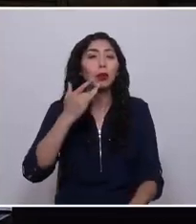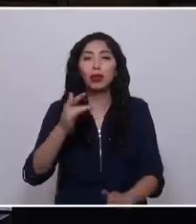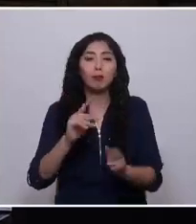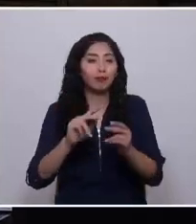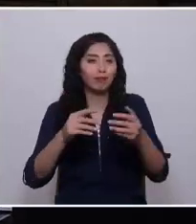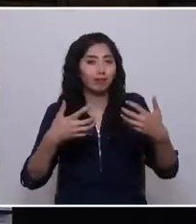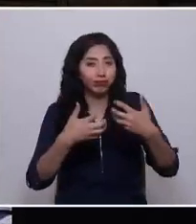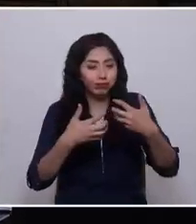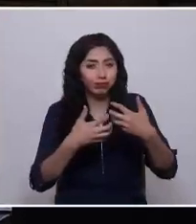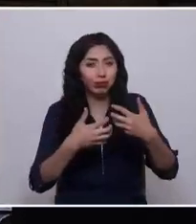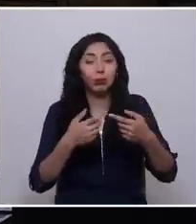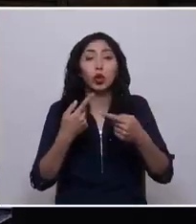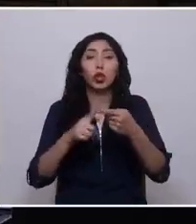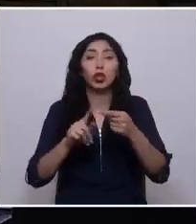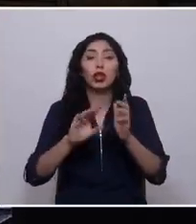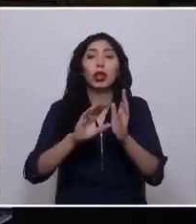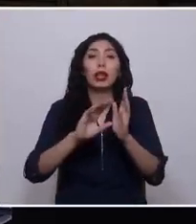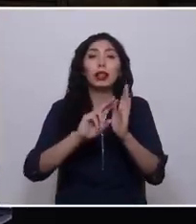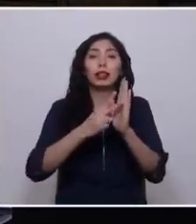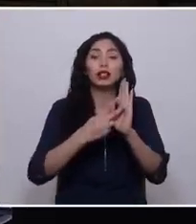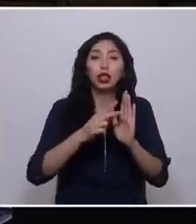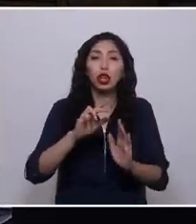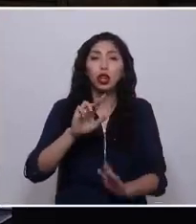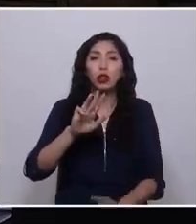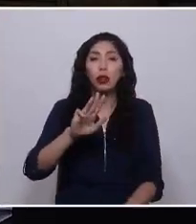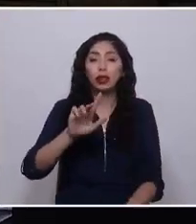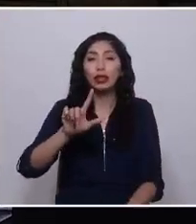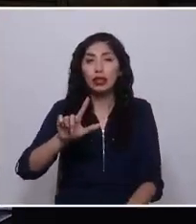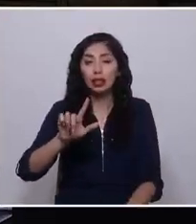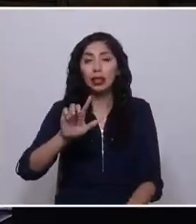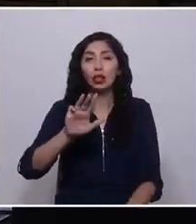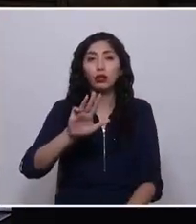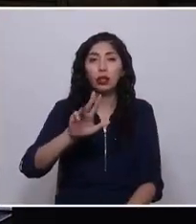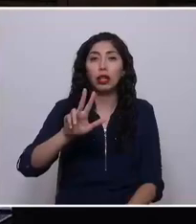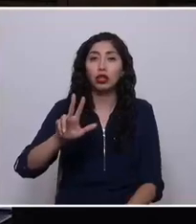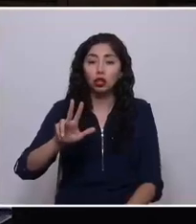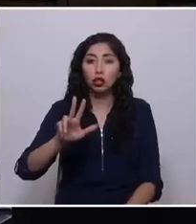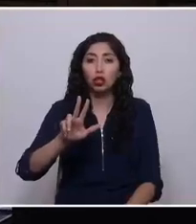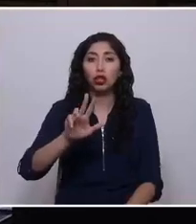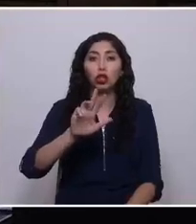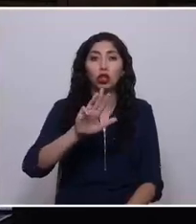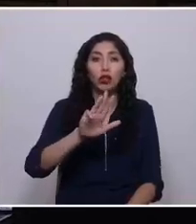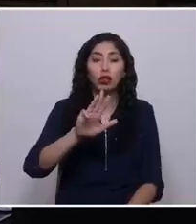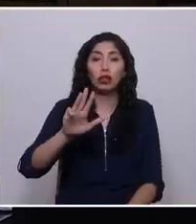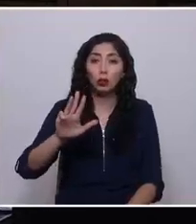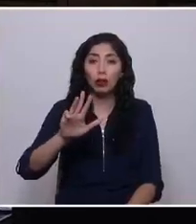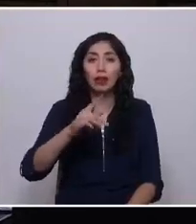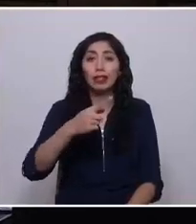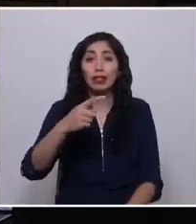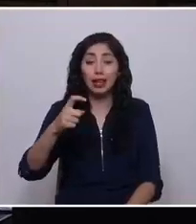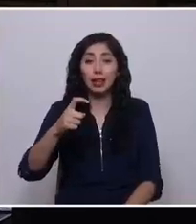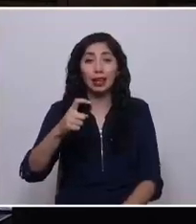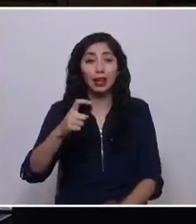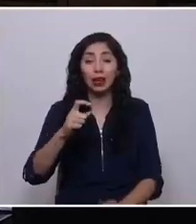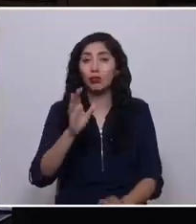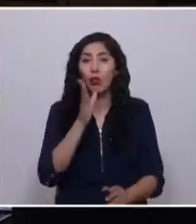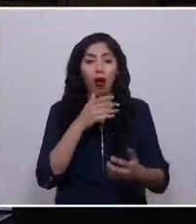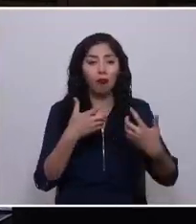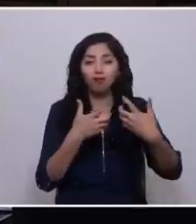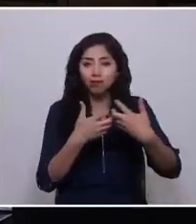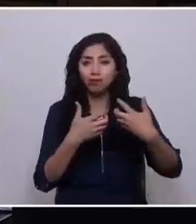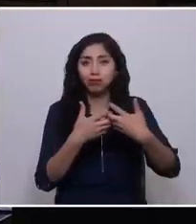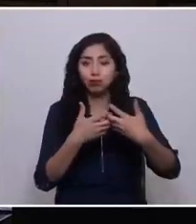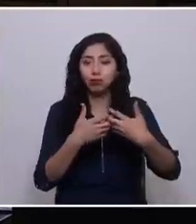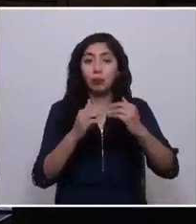indicaciones 97 y 98 son incompatibles, lo mismo que la 99 y 100. La indicación